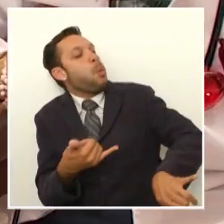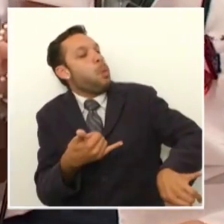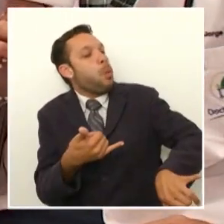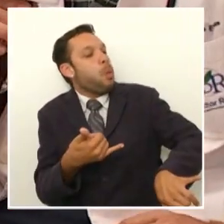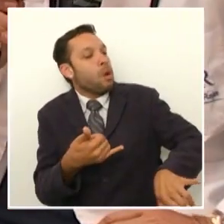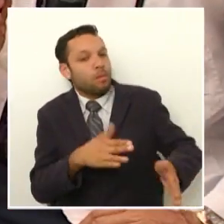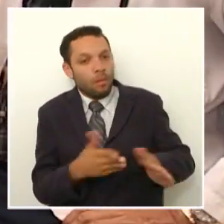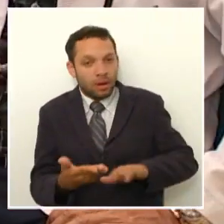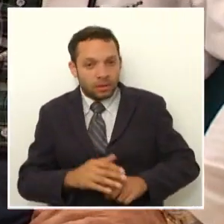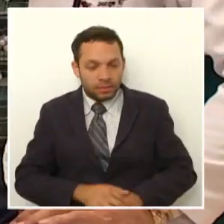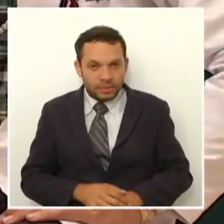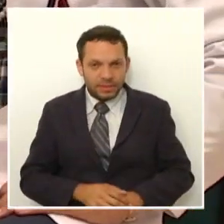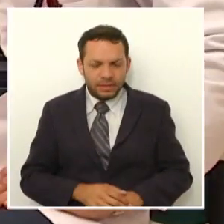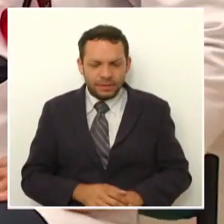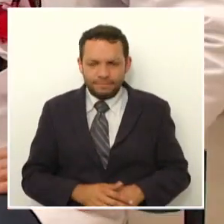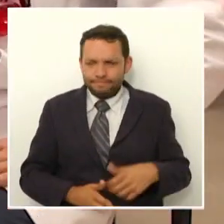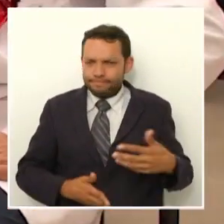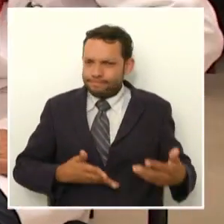Pero